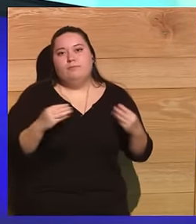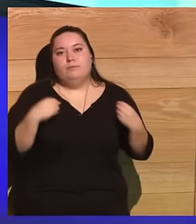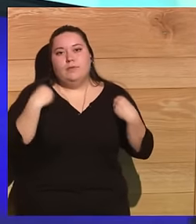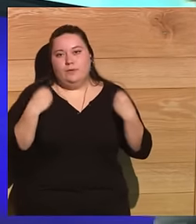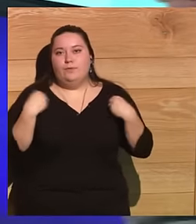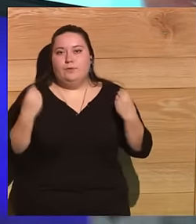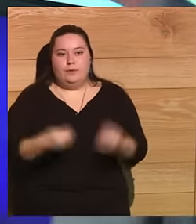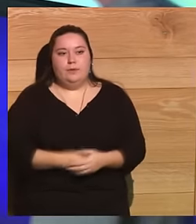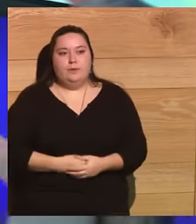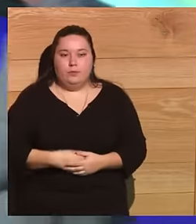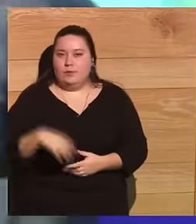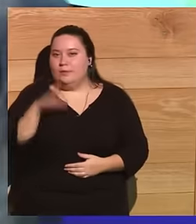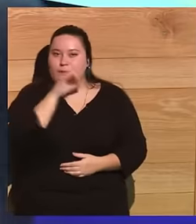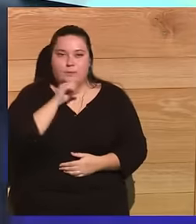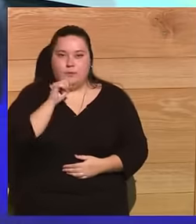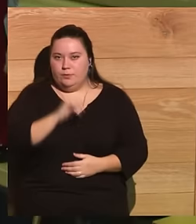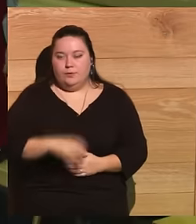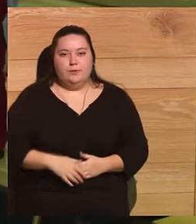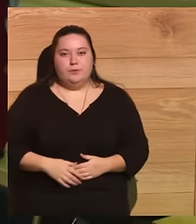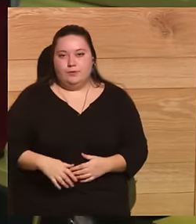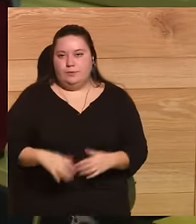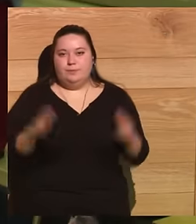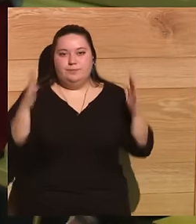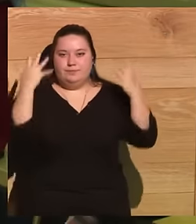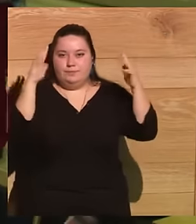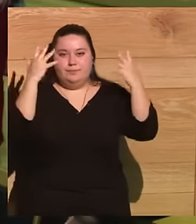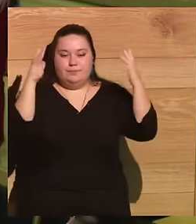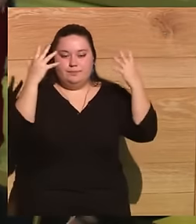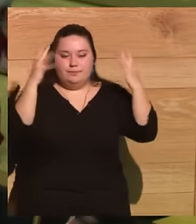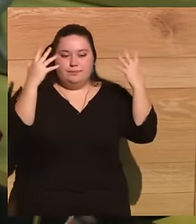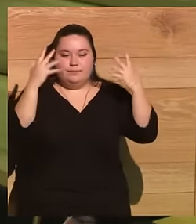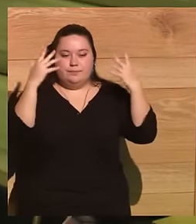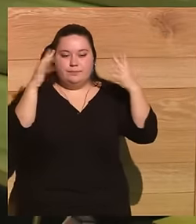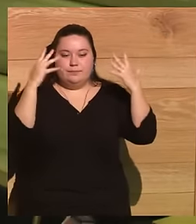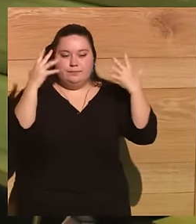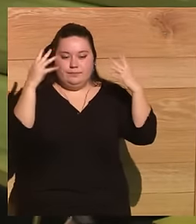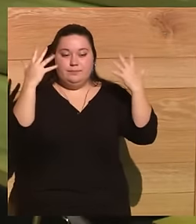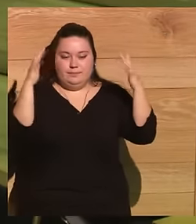ser extraordinario. Va a ser una charla extraordinaria. Gracias.